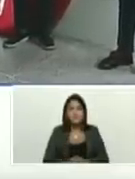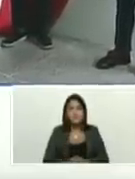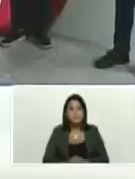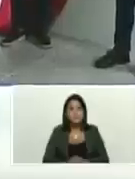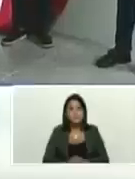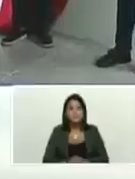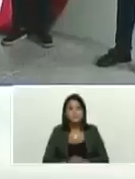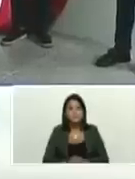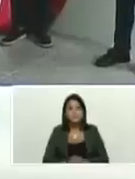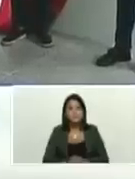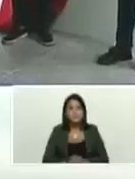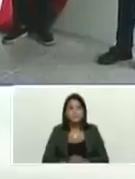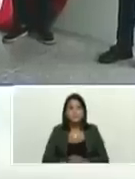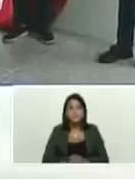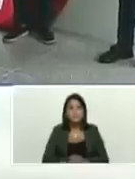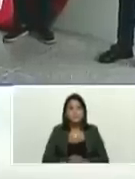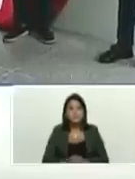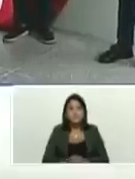Y a José Antonio.